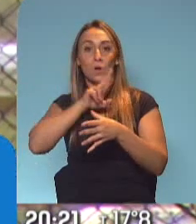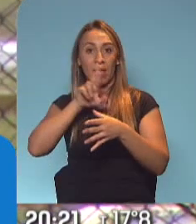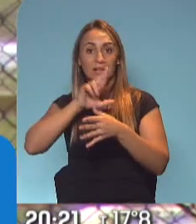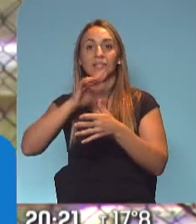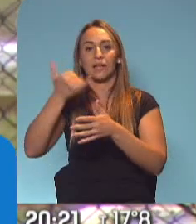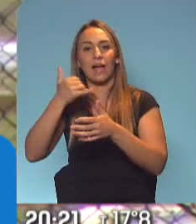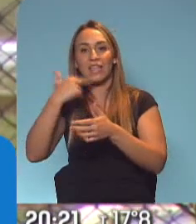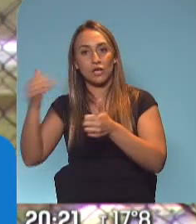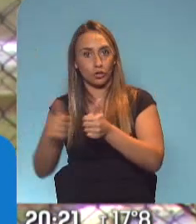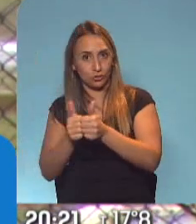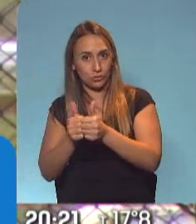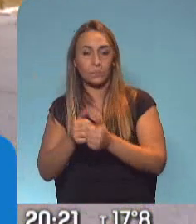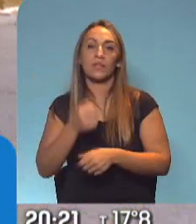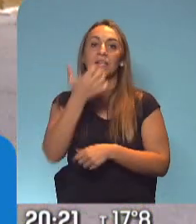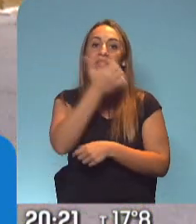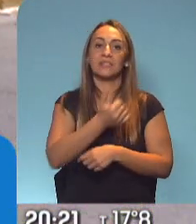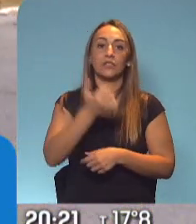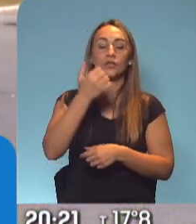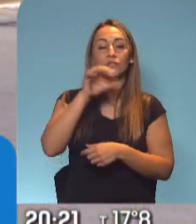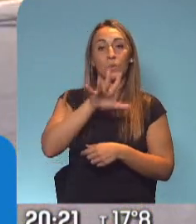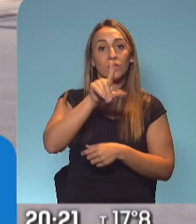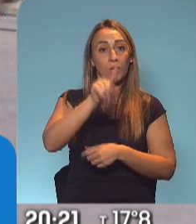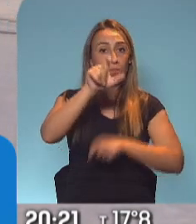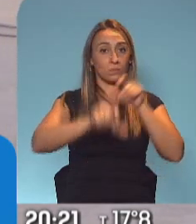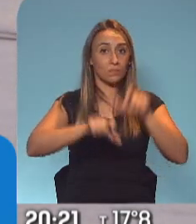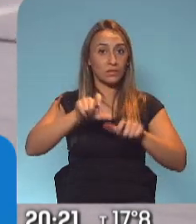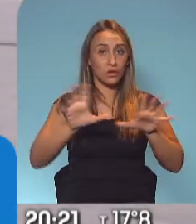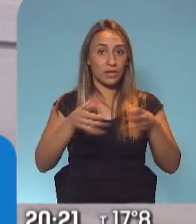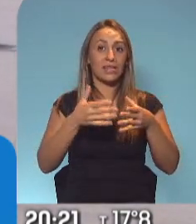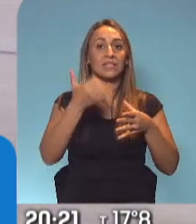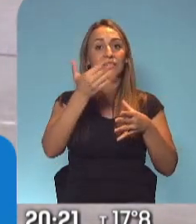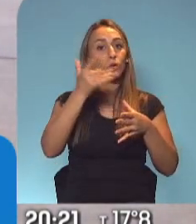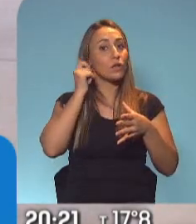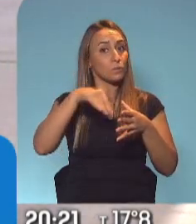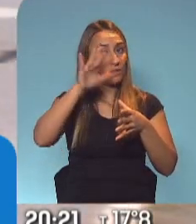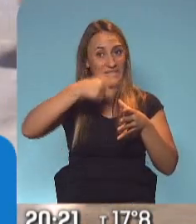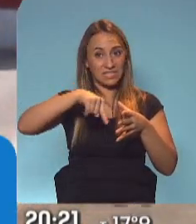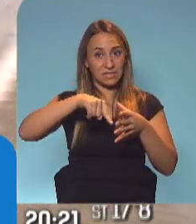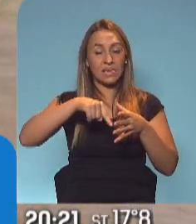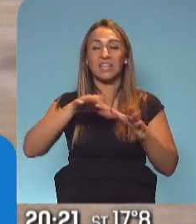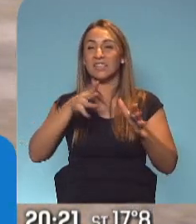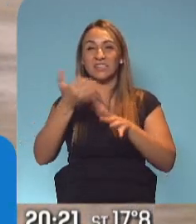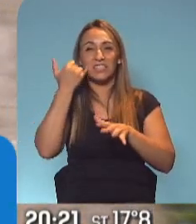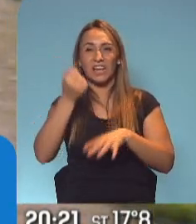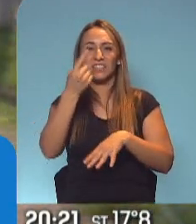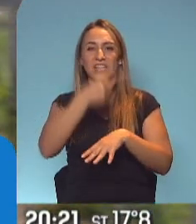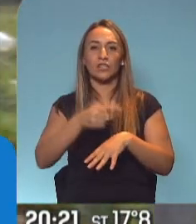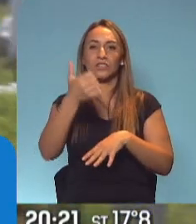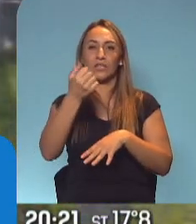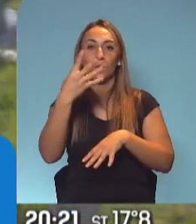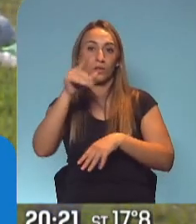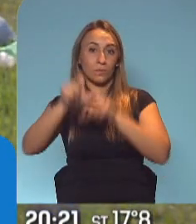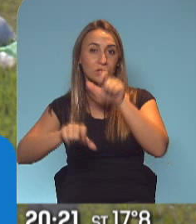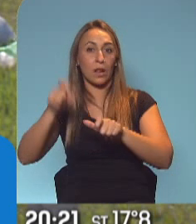651 casos de personas con más de 65 años y ya hay 164 casos de